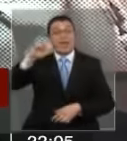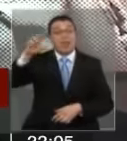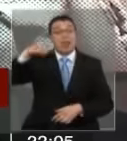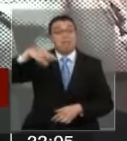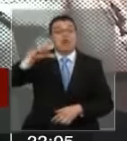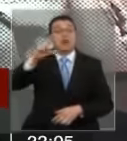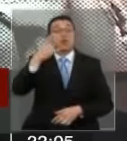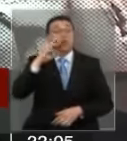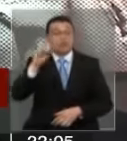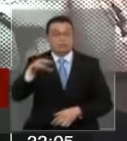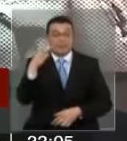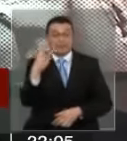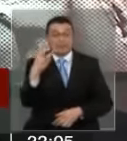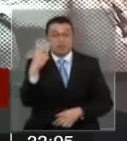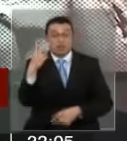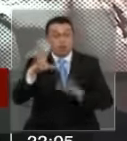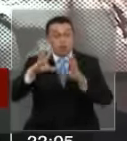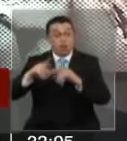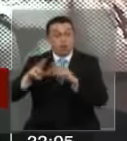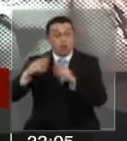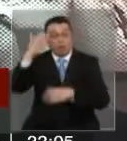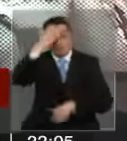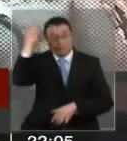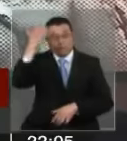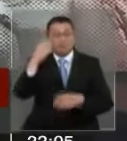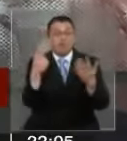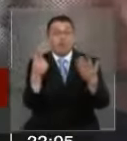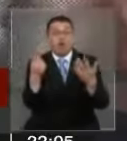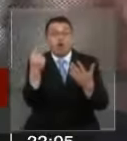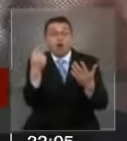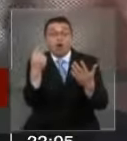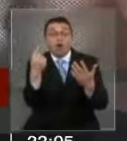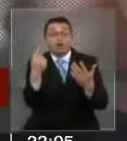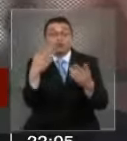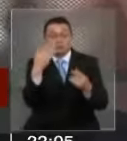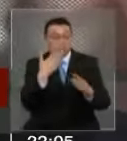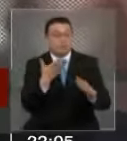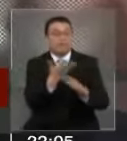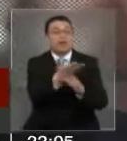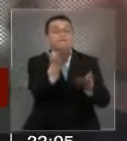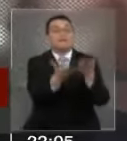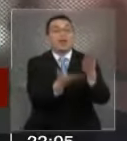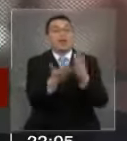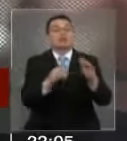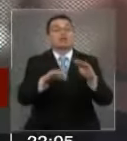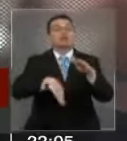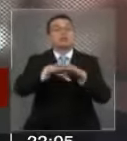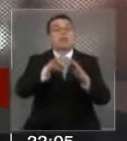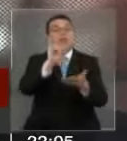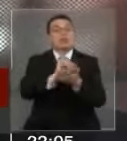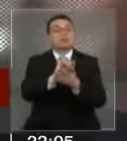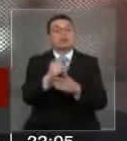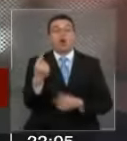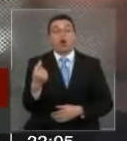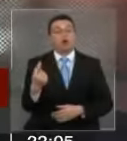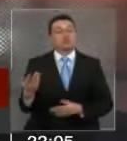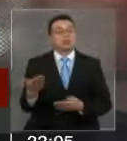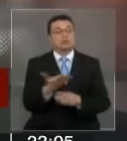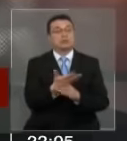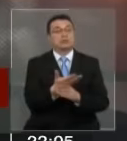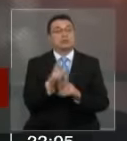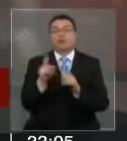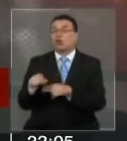los 32 clubes profesionales, apenas 11 enviaron sus balances a la superintendencia. No estoy diciendo que el resto